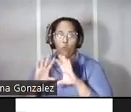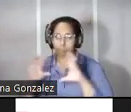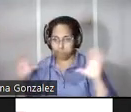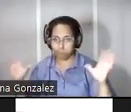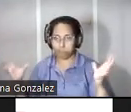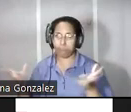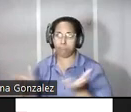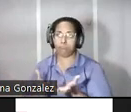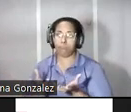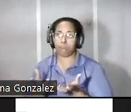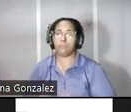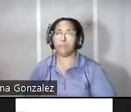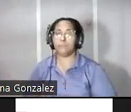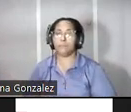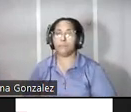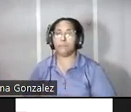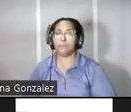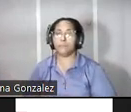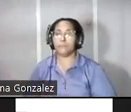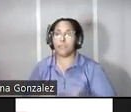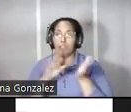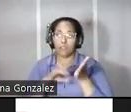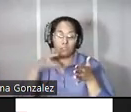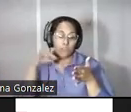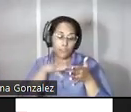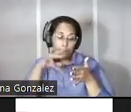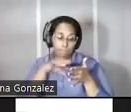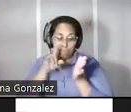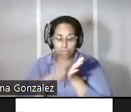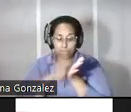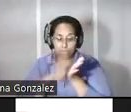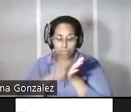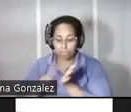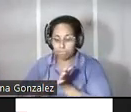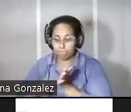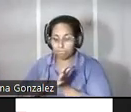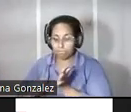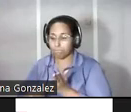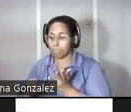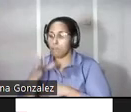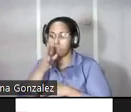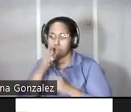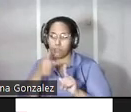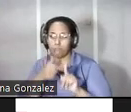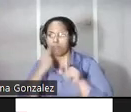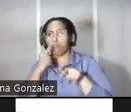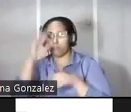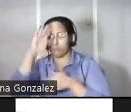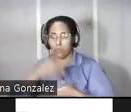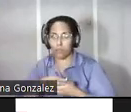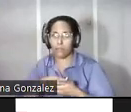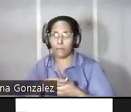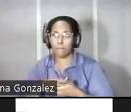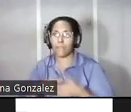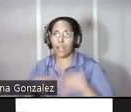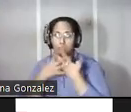suicidio colectivo. En un estudio sobre madres que asesinaron a sus hijos y estaban en prisión, hay un relato de